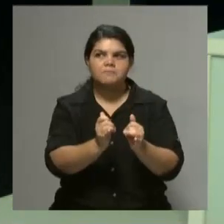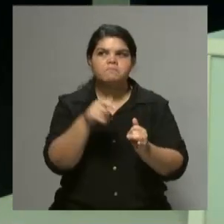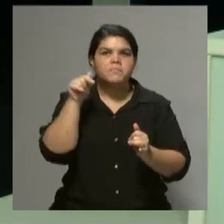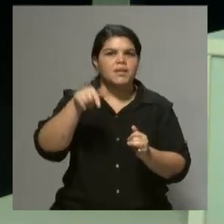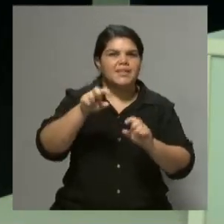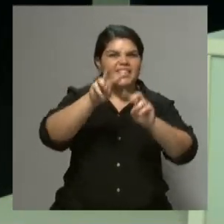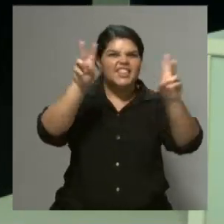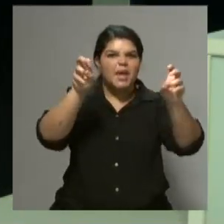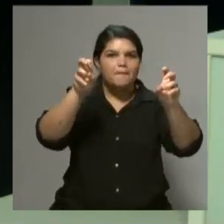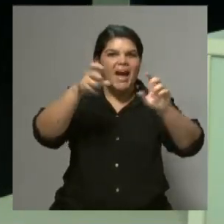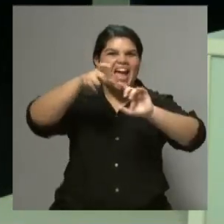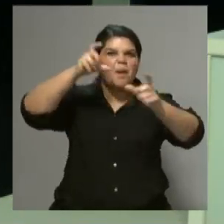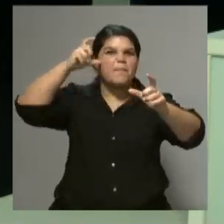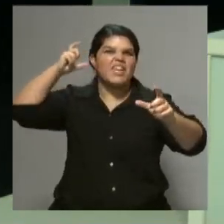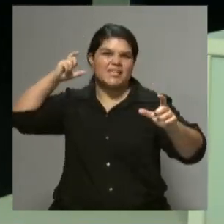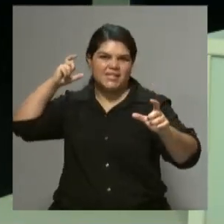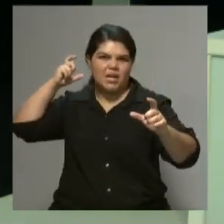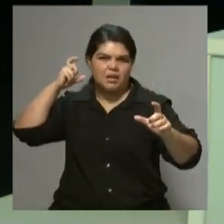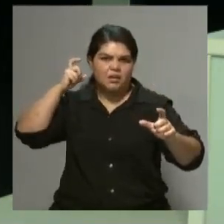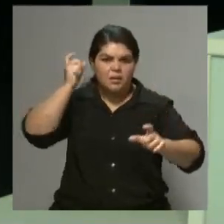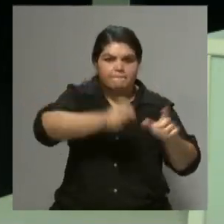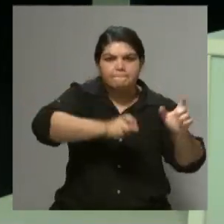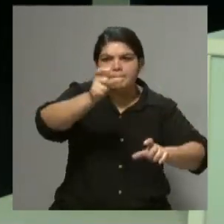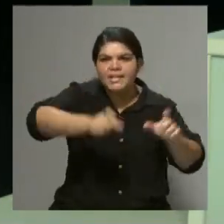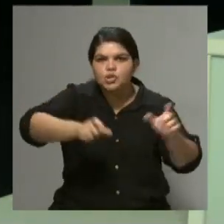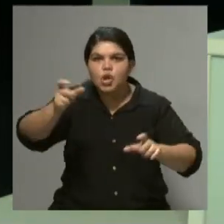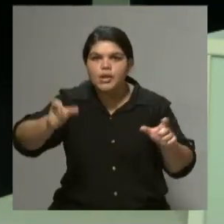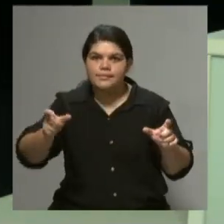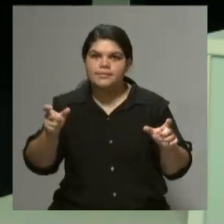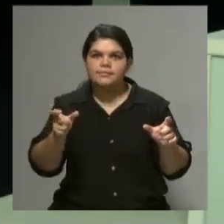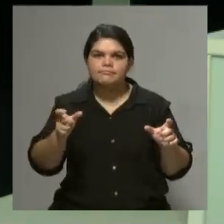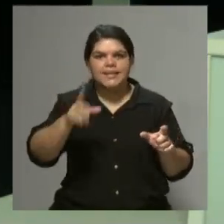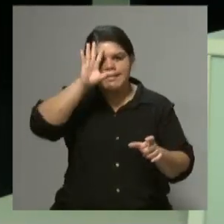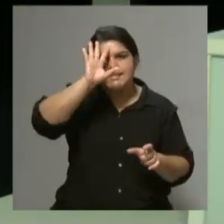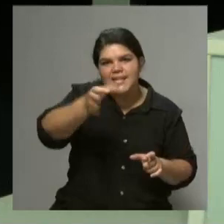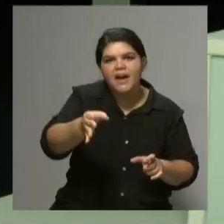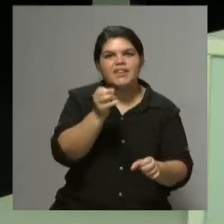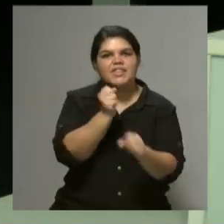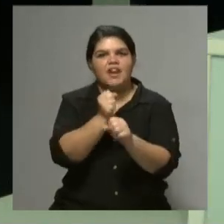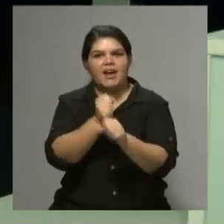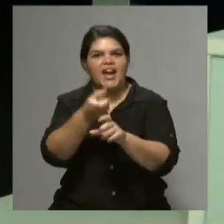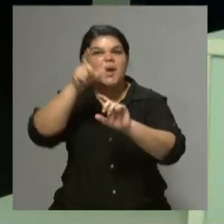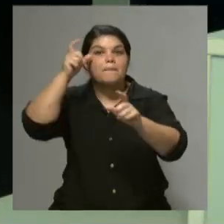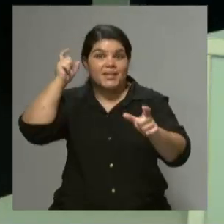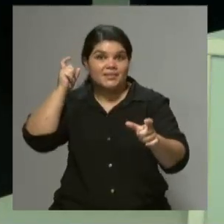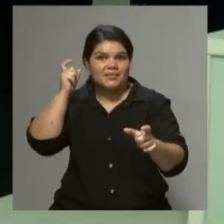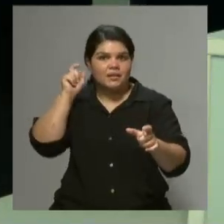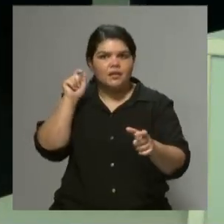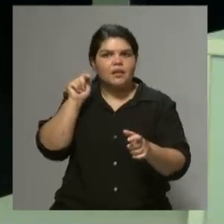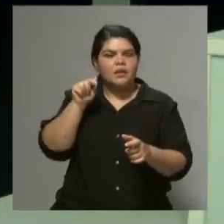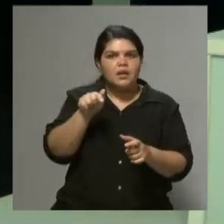uno de los requisitos que buscan o que pretende un empleador a la hora de sumar gente a su personal.